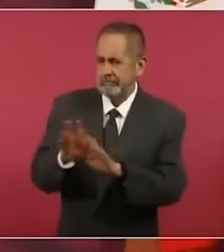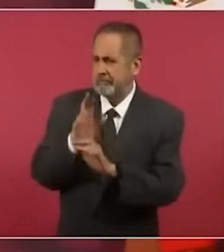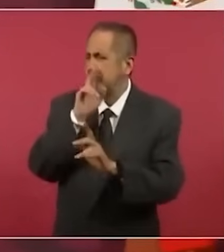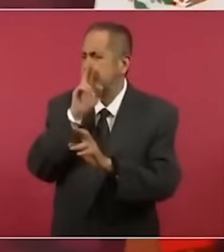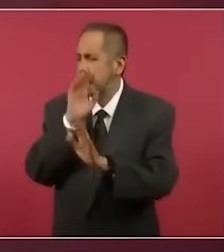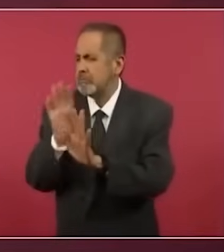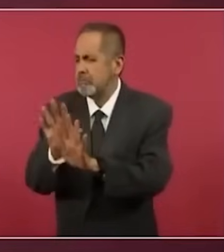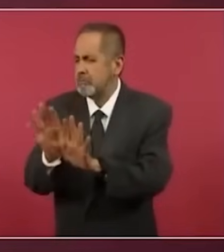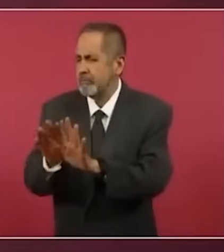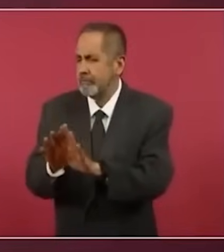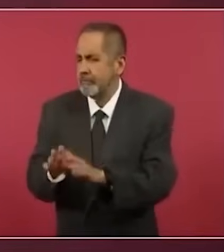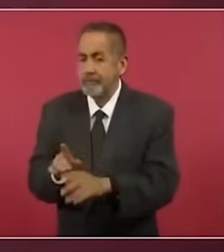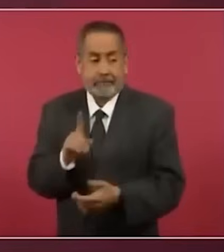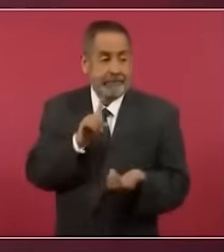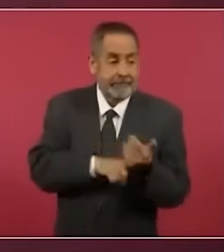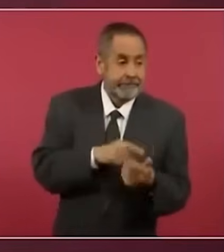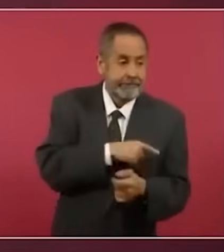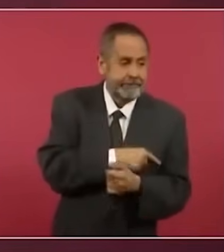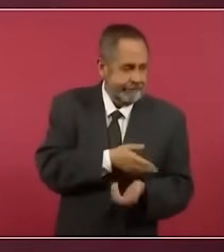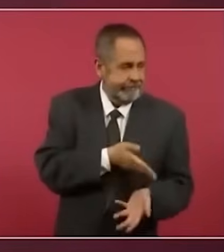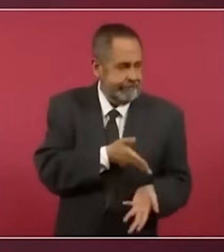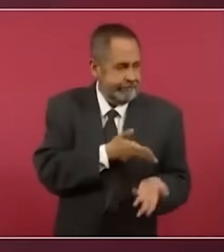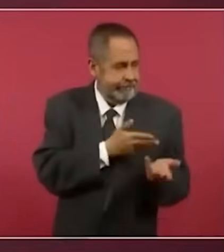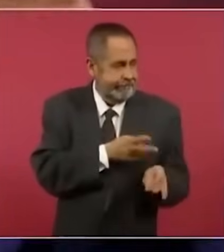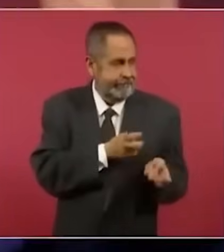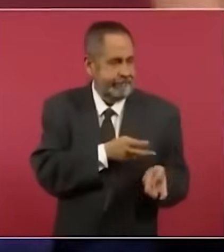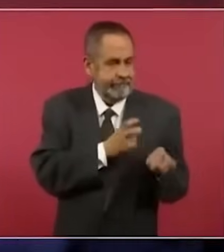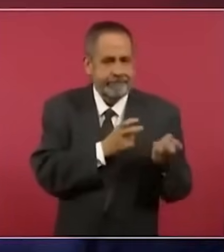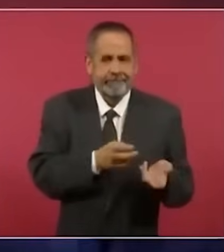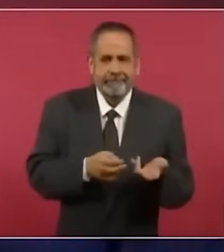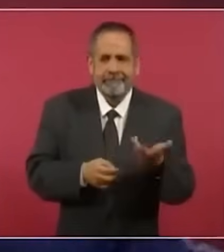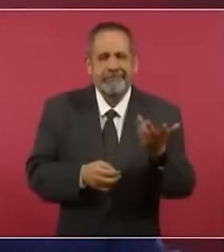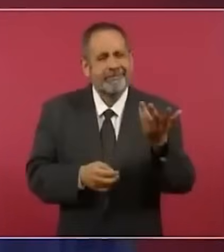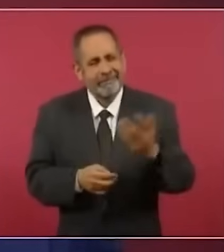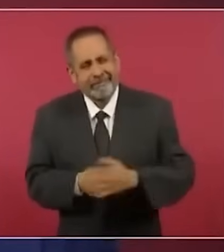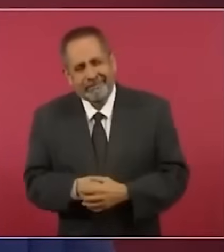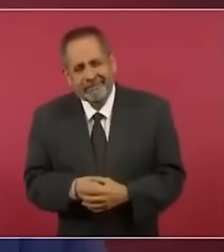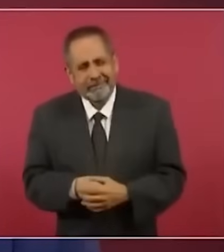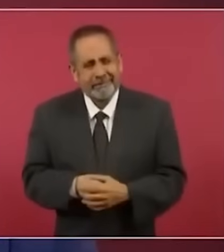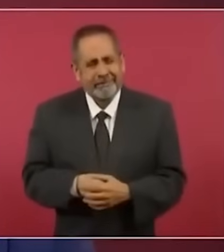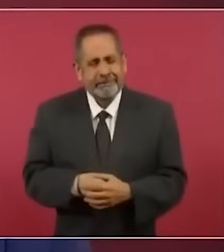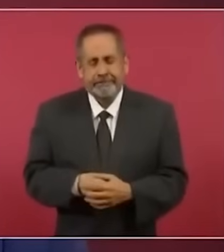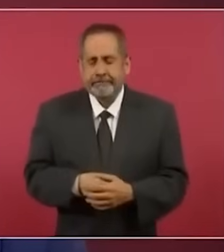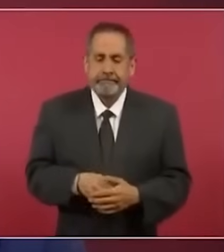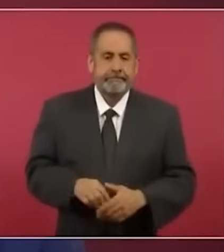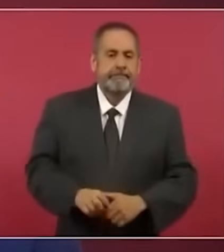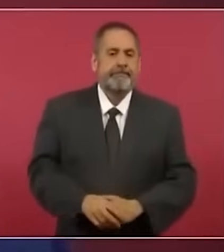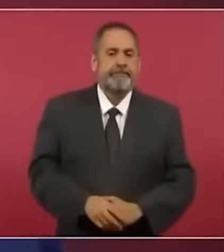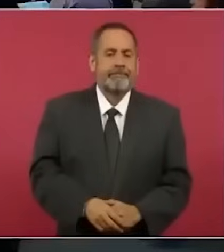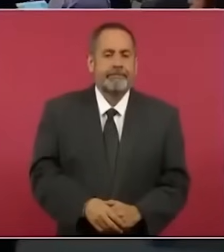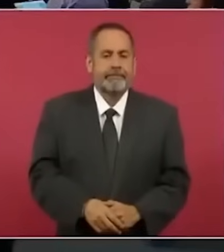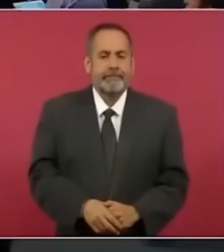saquear, no van a robar. Porque ya tenemos estos organismos.